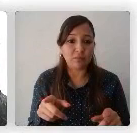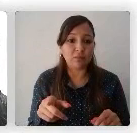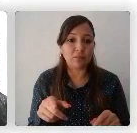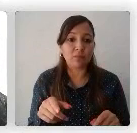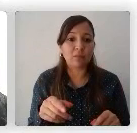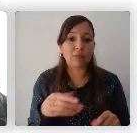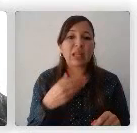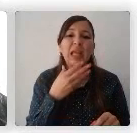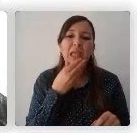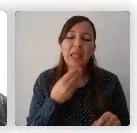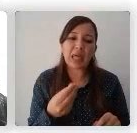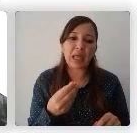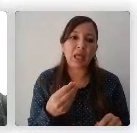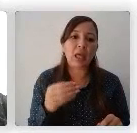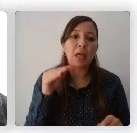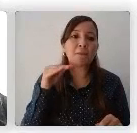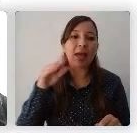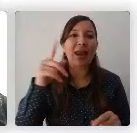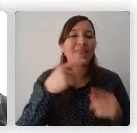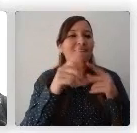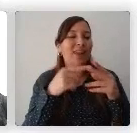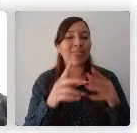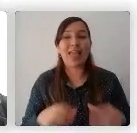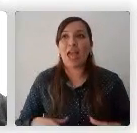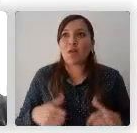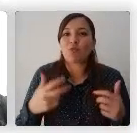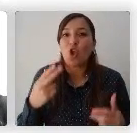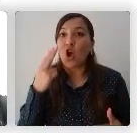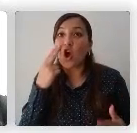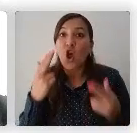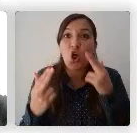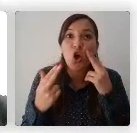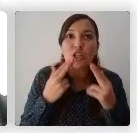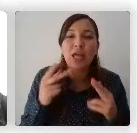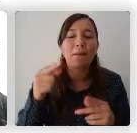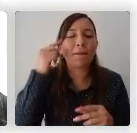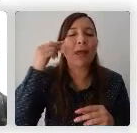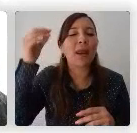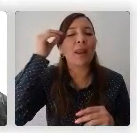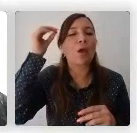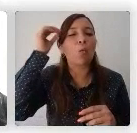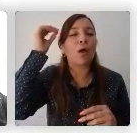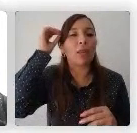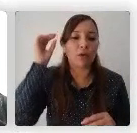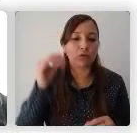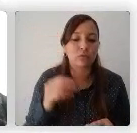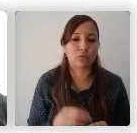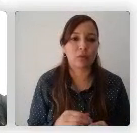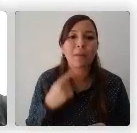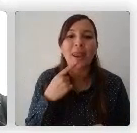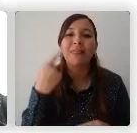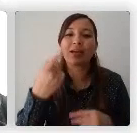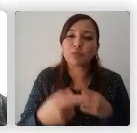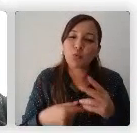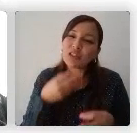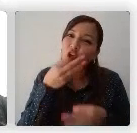queremos en cada viaje emocionarnos, generar sentimientos y, obviamente, esto a través de una historia y darle